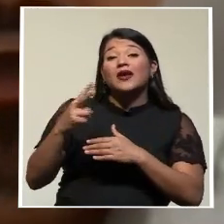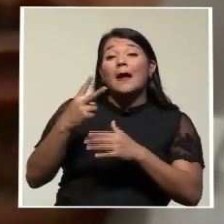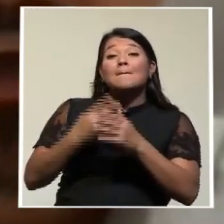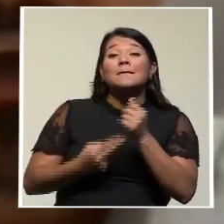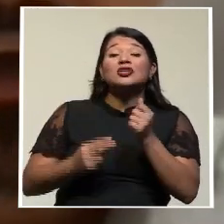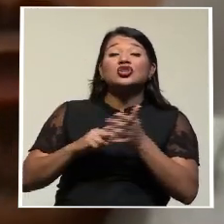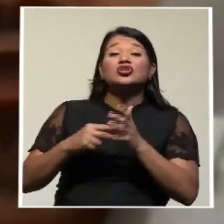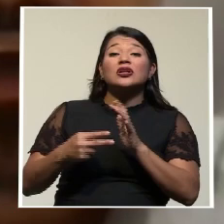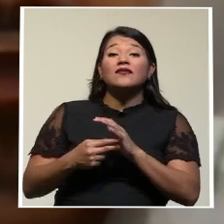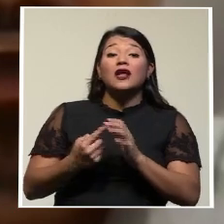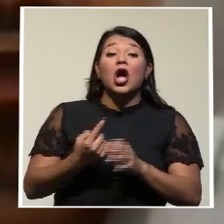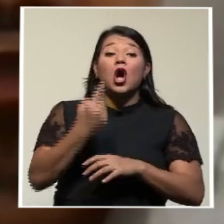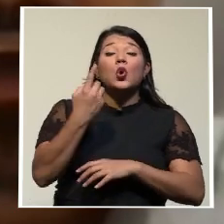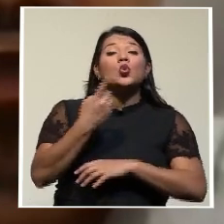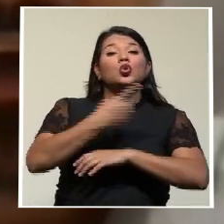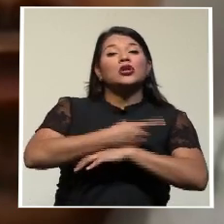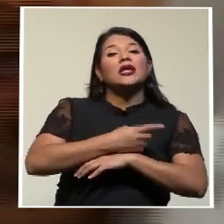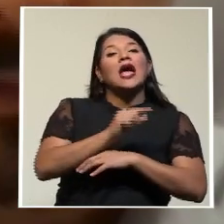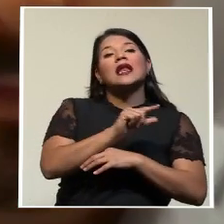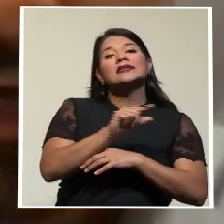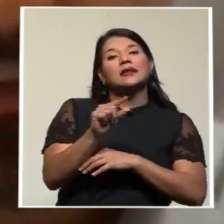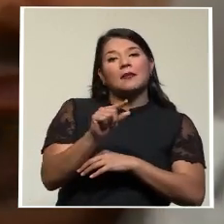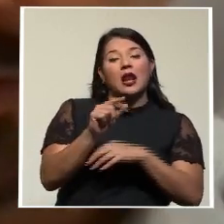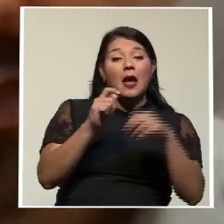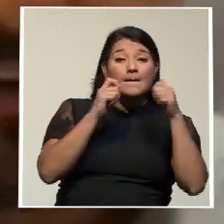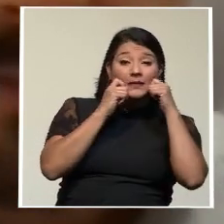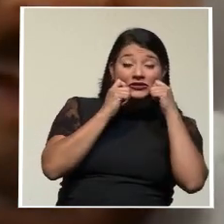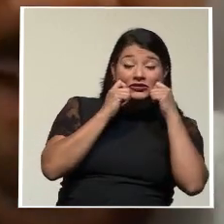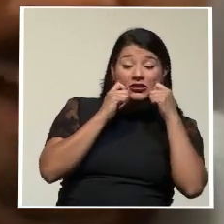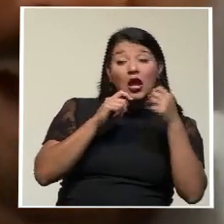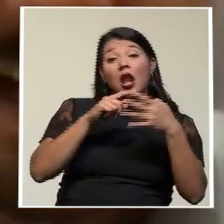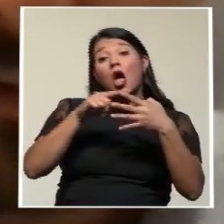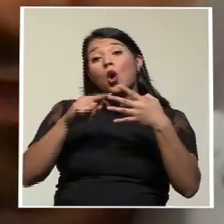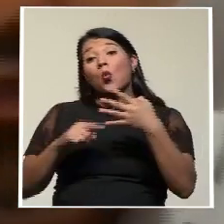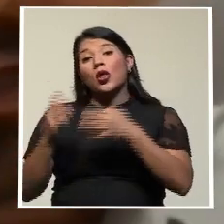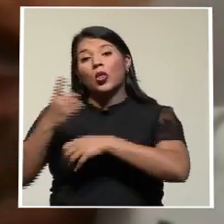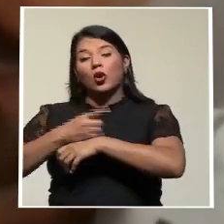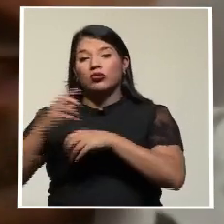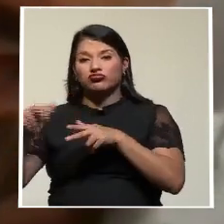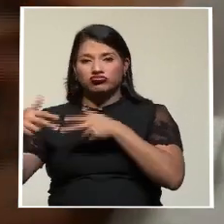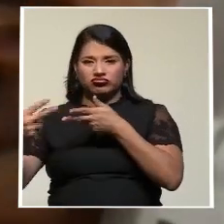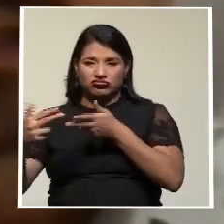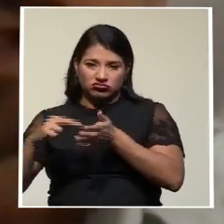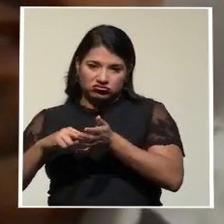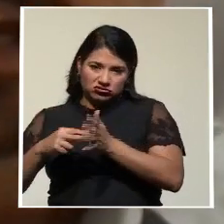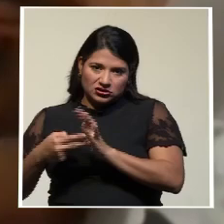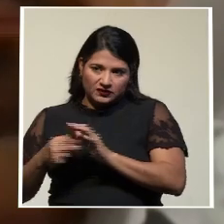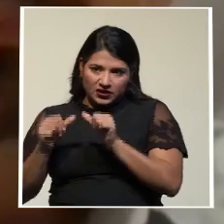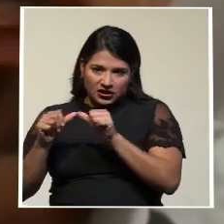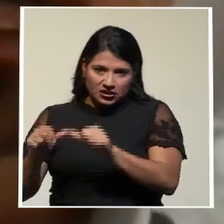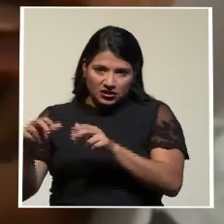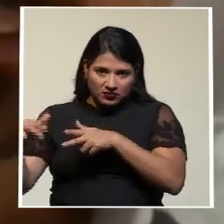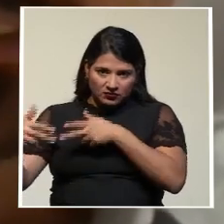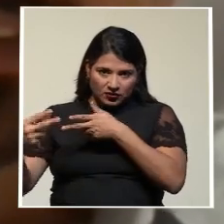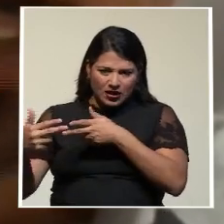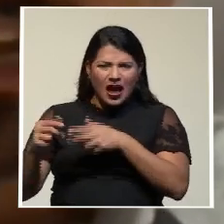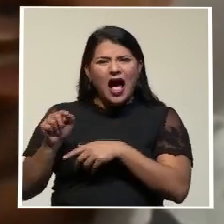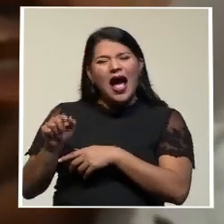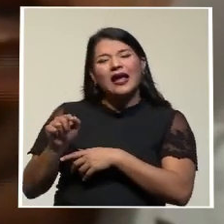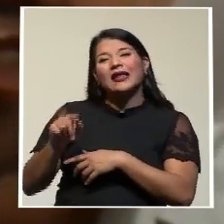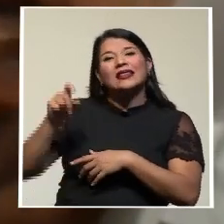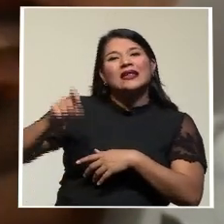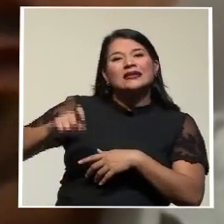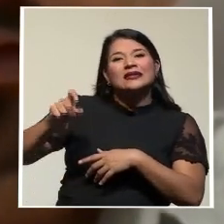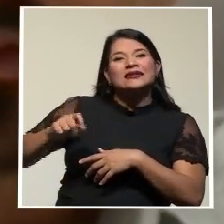semana presencial y 4 días con clases virtuales, entonces ahí realmente siguen en la virtualidad. Se necesita